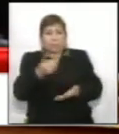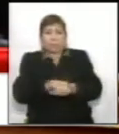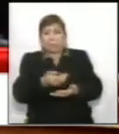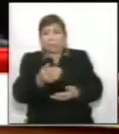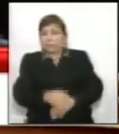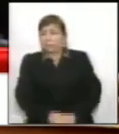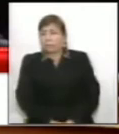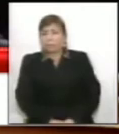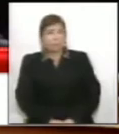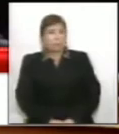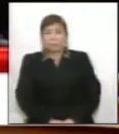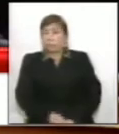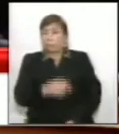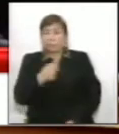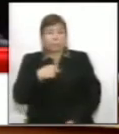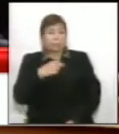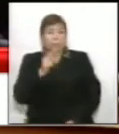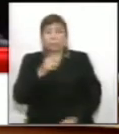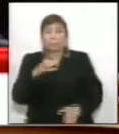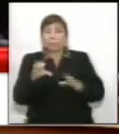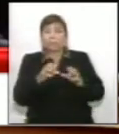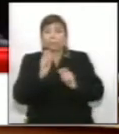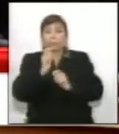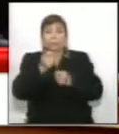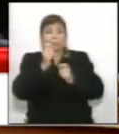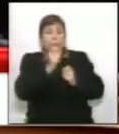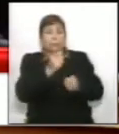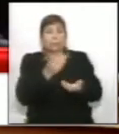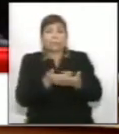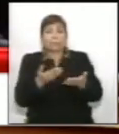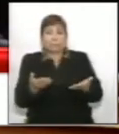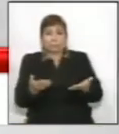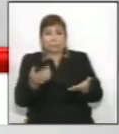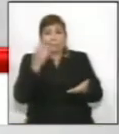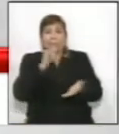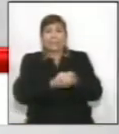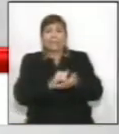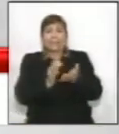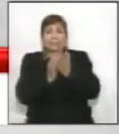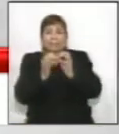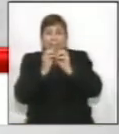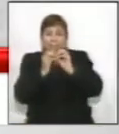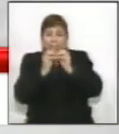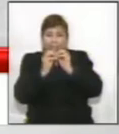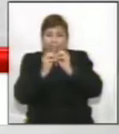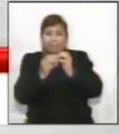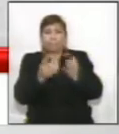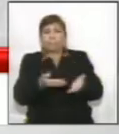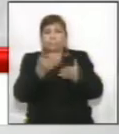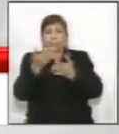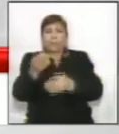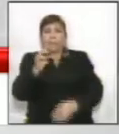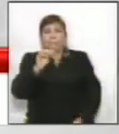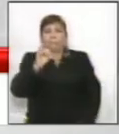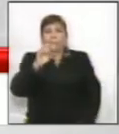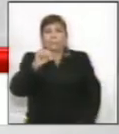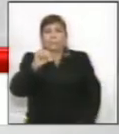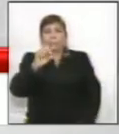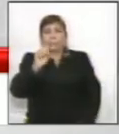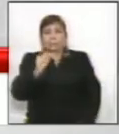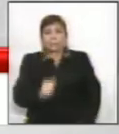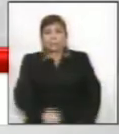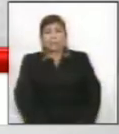Y le decía, no, lo que hemos hecho nosotros es donarle en accesorios para que la Marina fabrique y pueda entregarlo al MINSA.